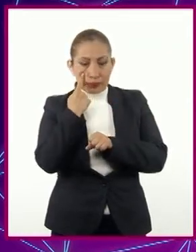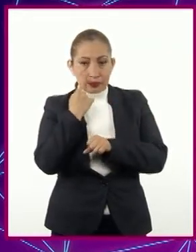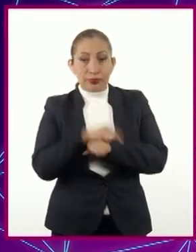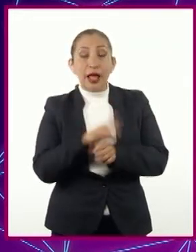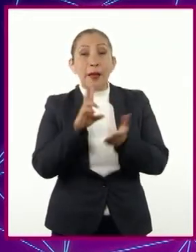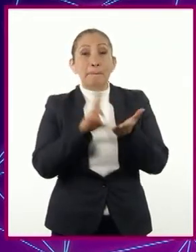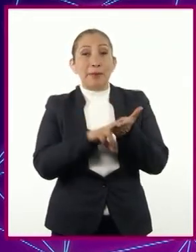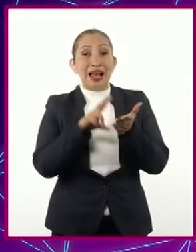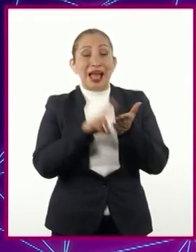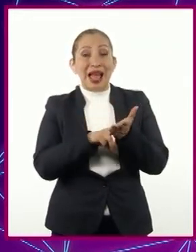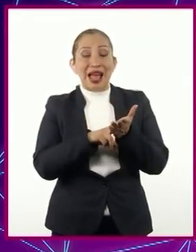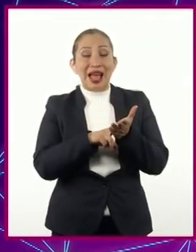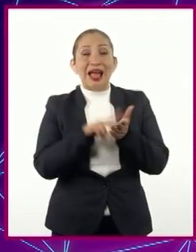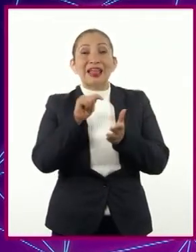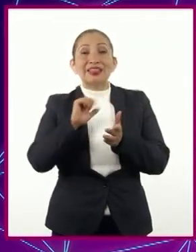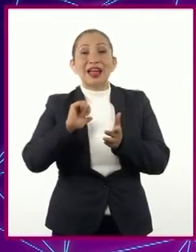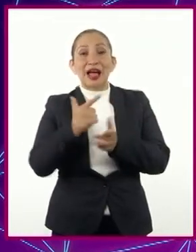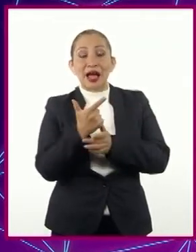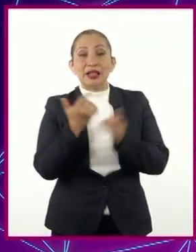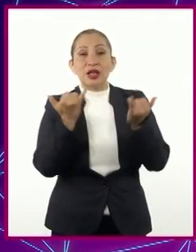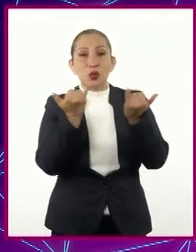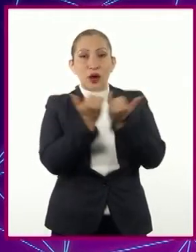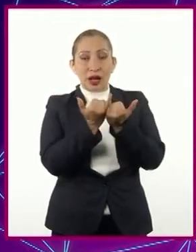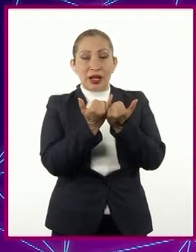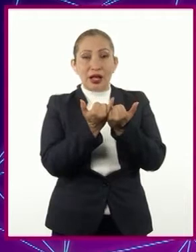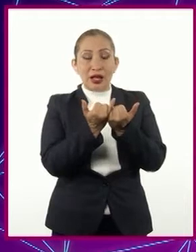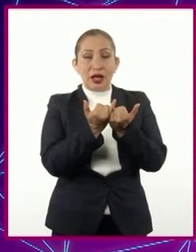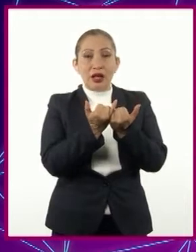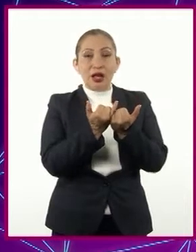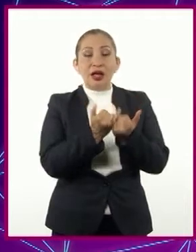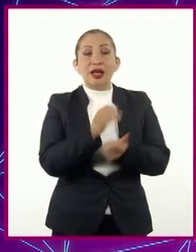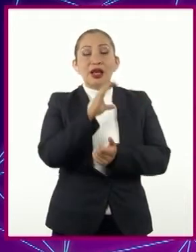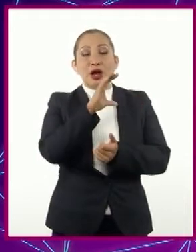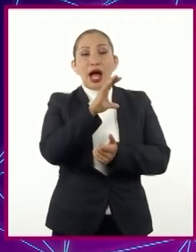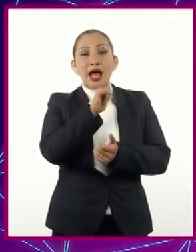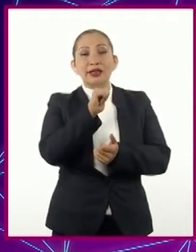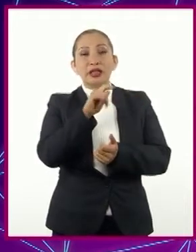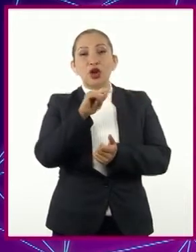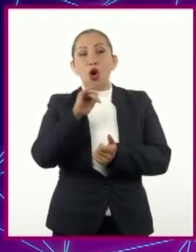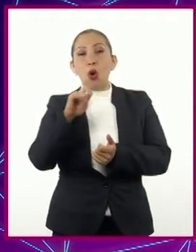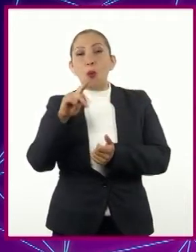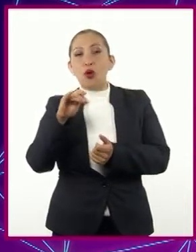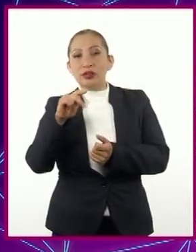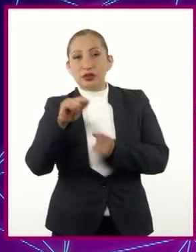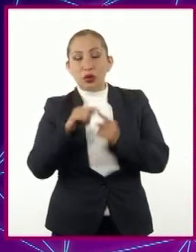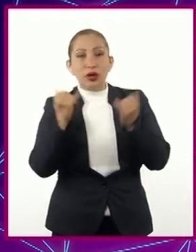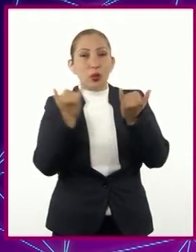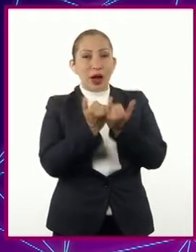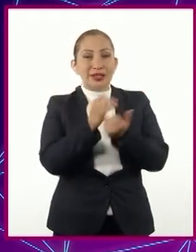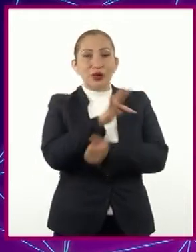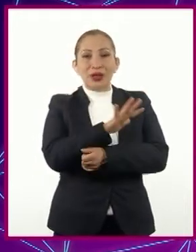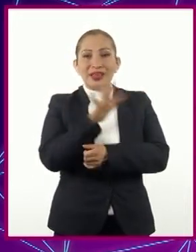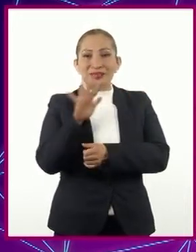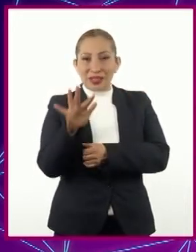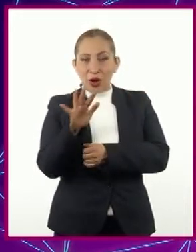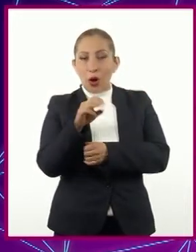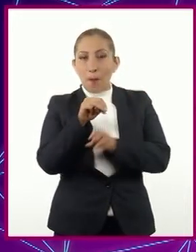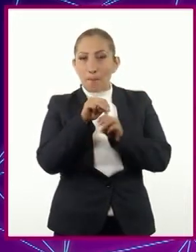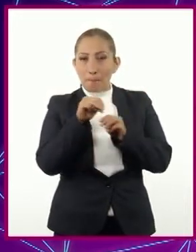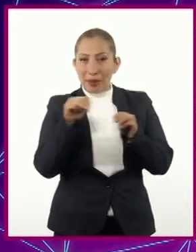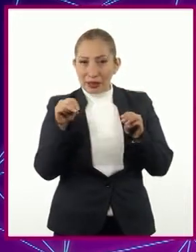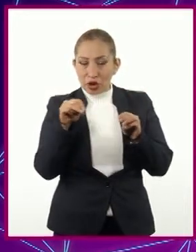El valor de la tangente es igual al cociente del cateto opuesto, que es igual a 55